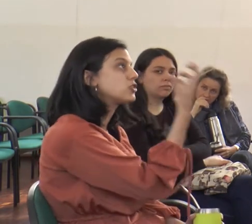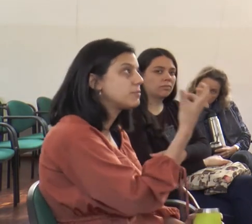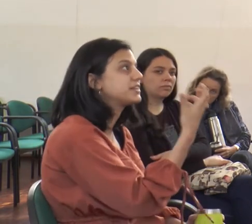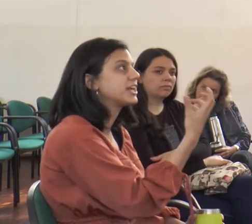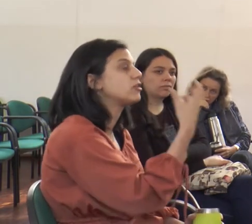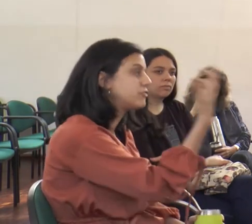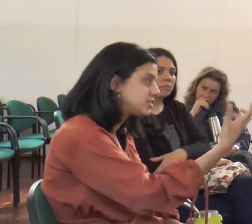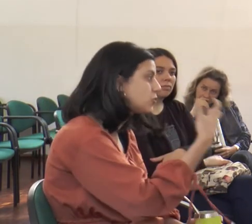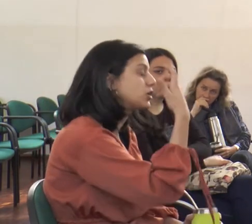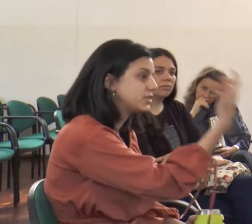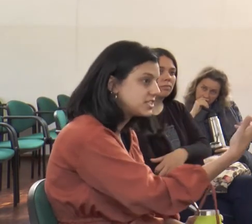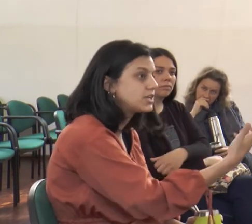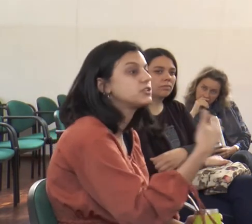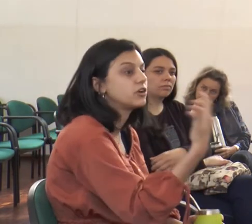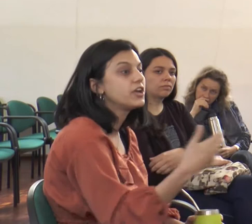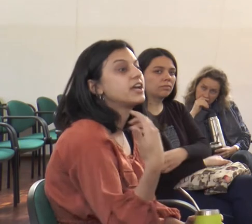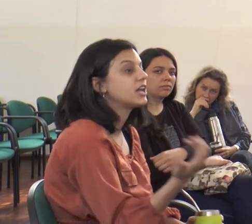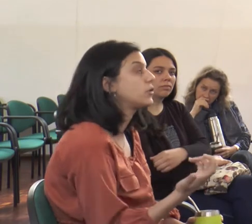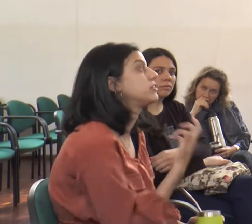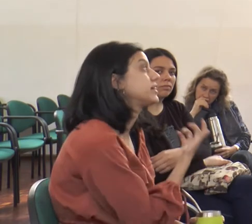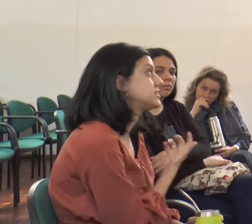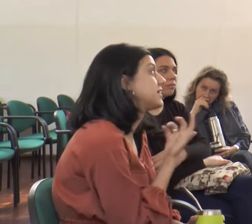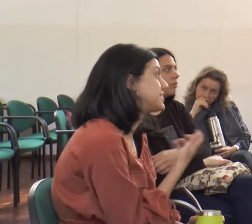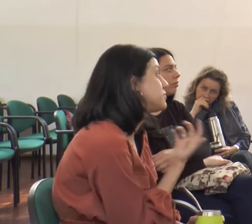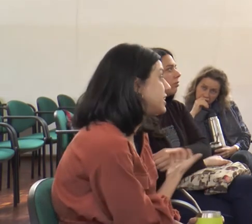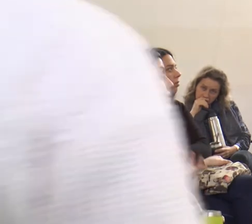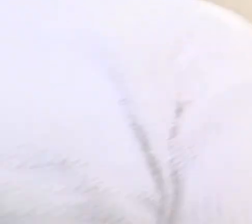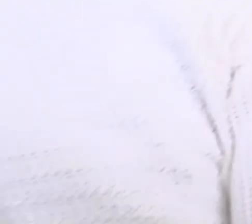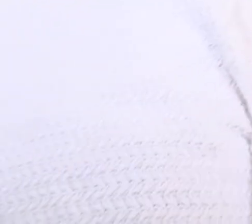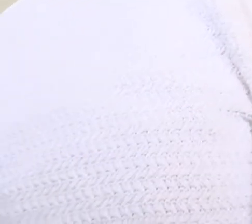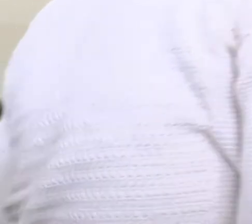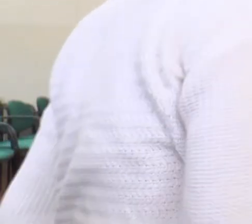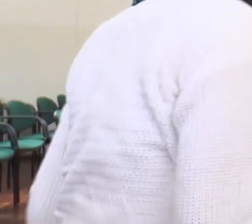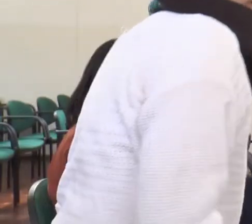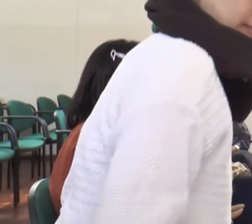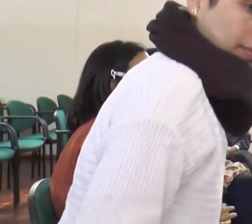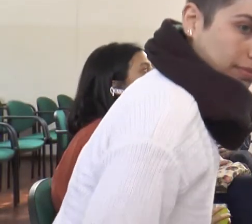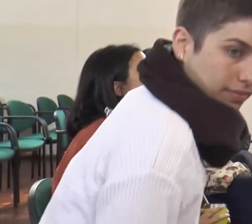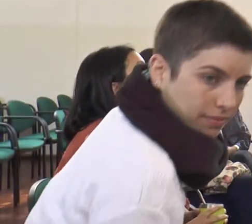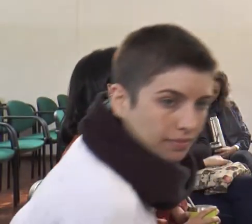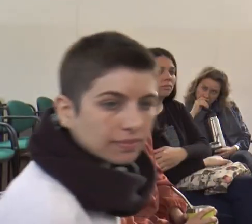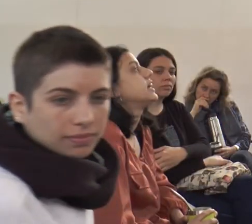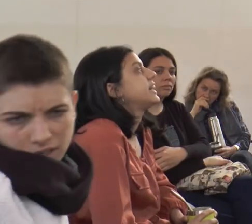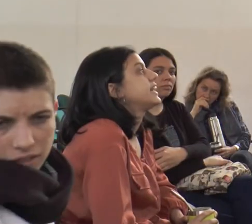de no solamente en lo físico, en lo visible, sino en las cuestiones que se vienen invisibilizando dentro del